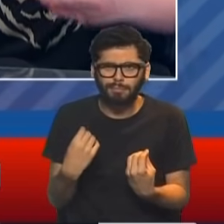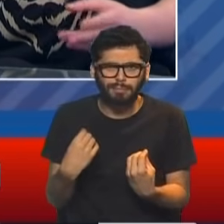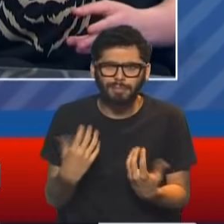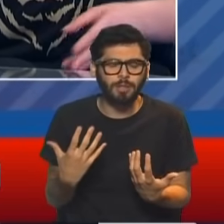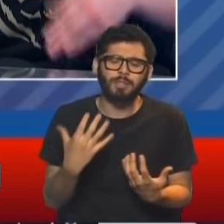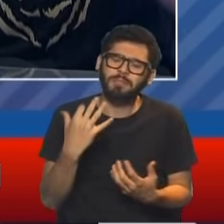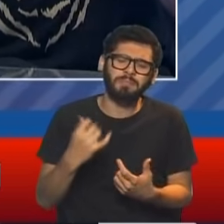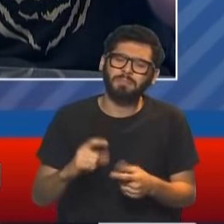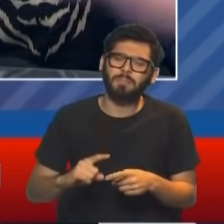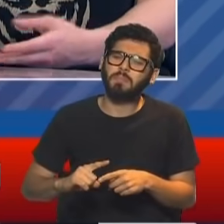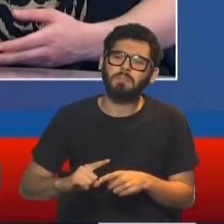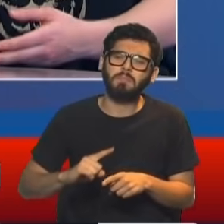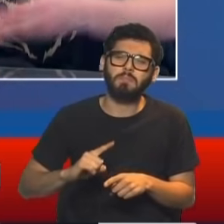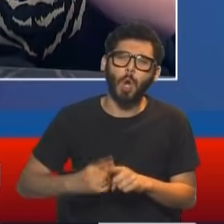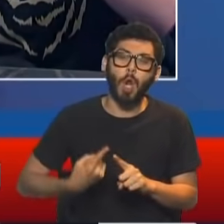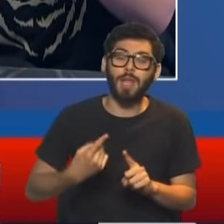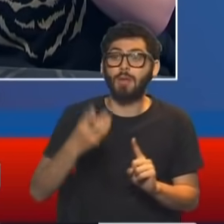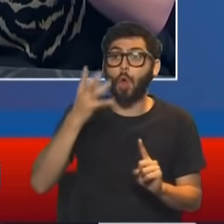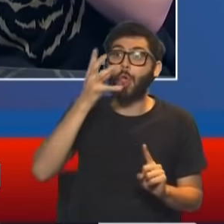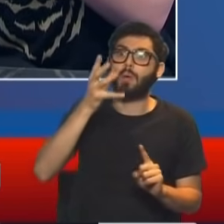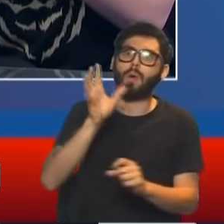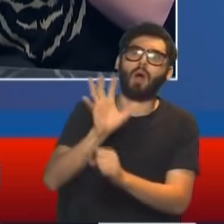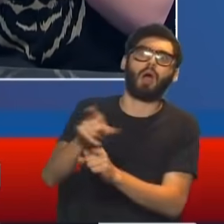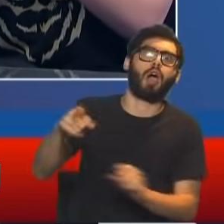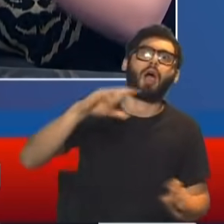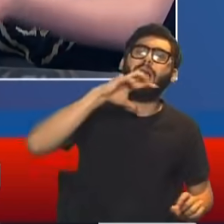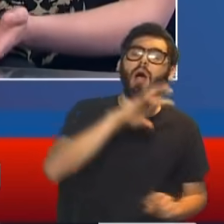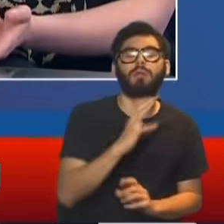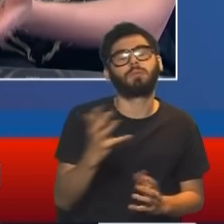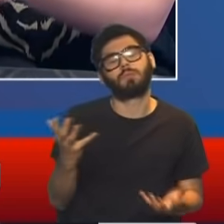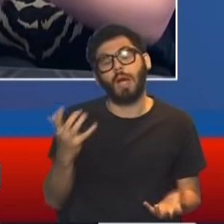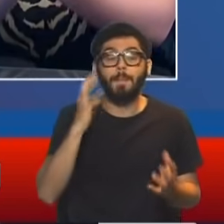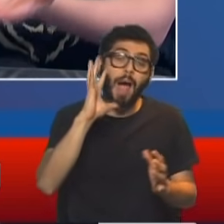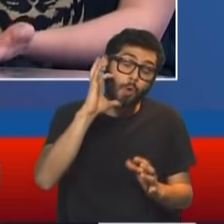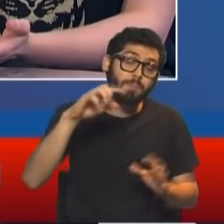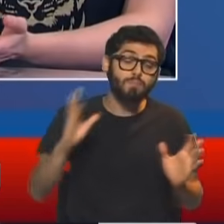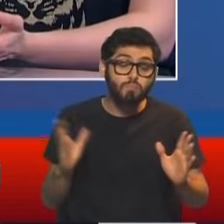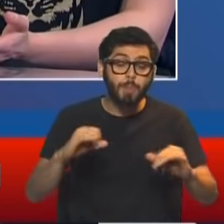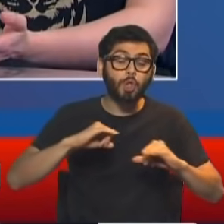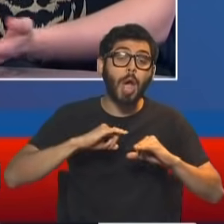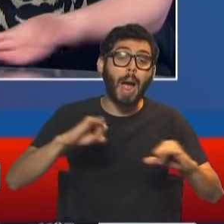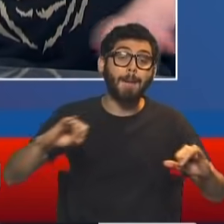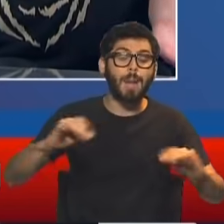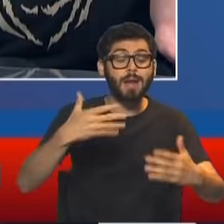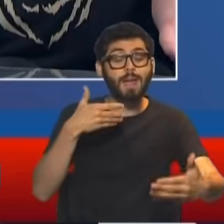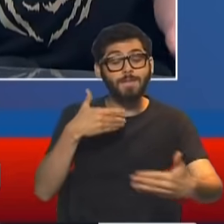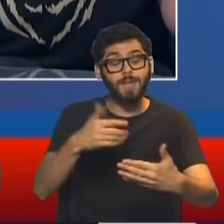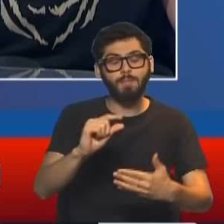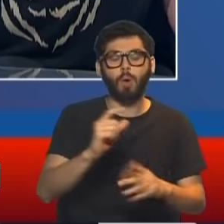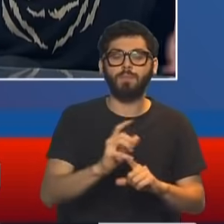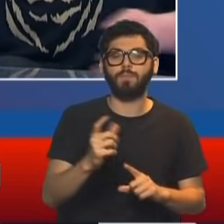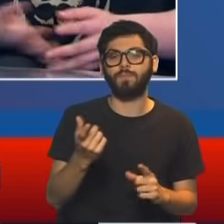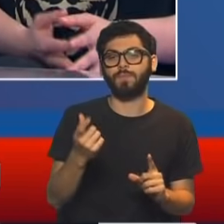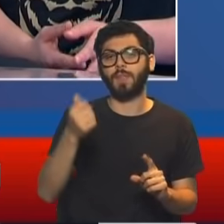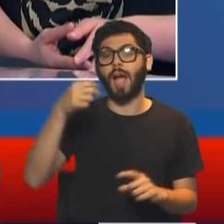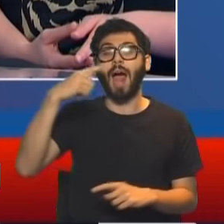puramente política, muy forzada. No nos olvidemos que estamos en tiempo de campaña, en tiempo de descuento. Y fue un poco estratégico por parte